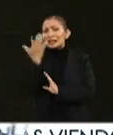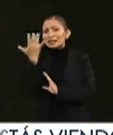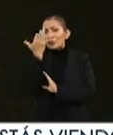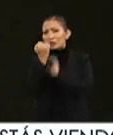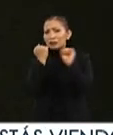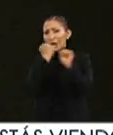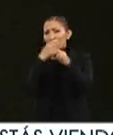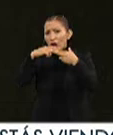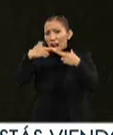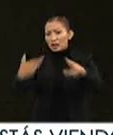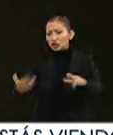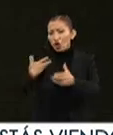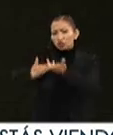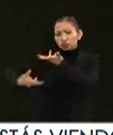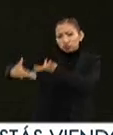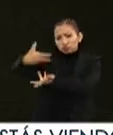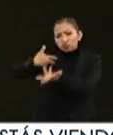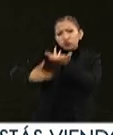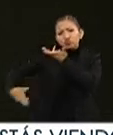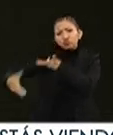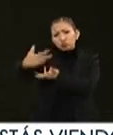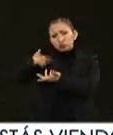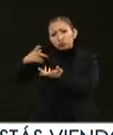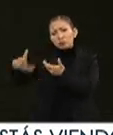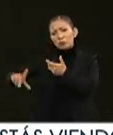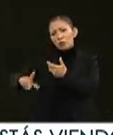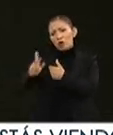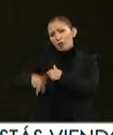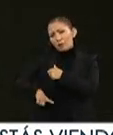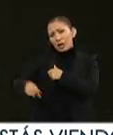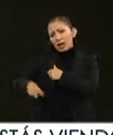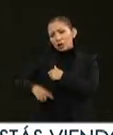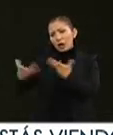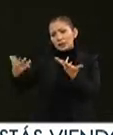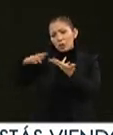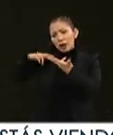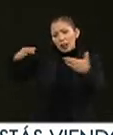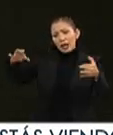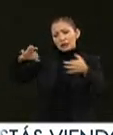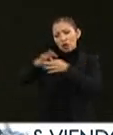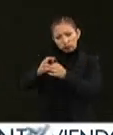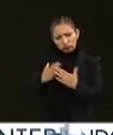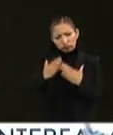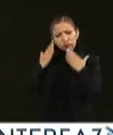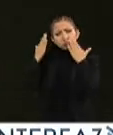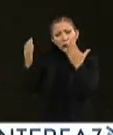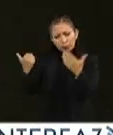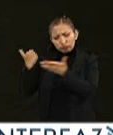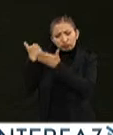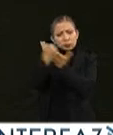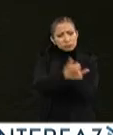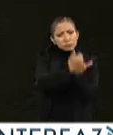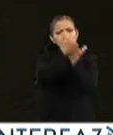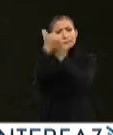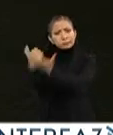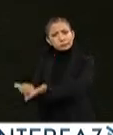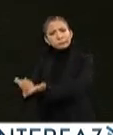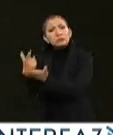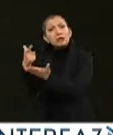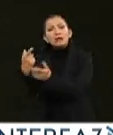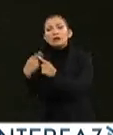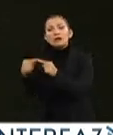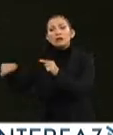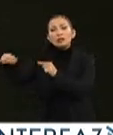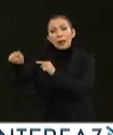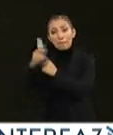de relaciones diplomáticas hemos construido una relación de confianza y cooperación y con